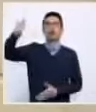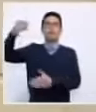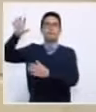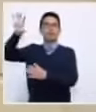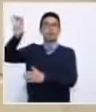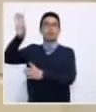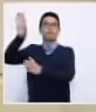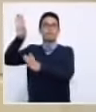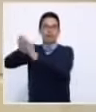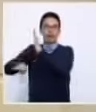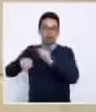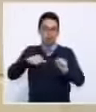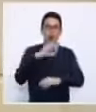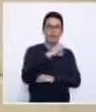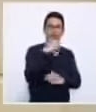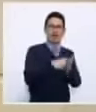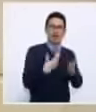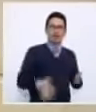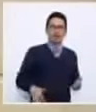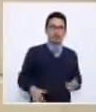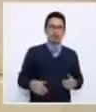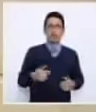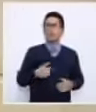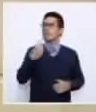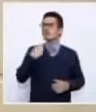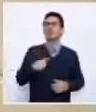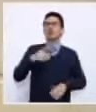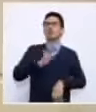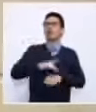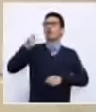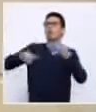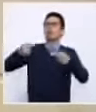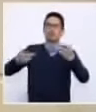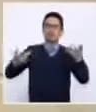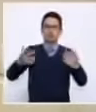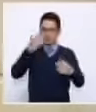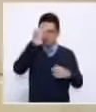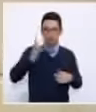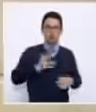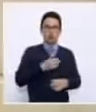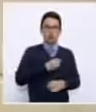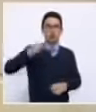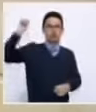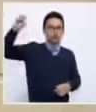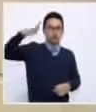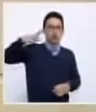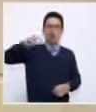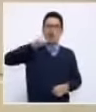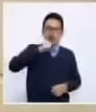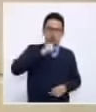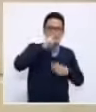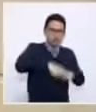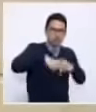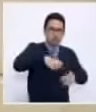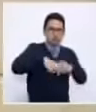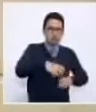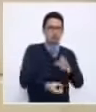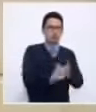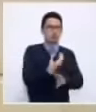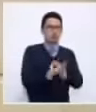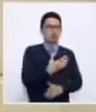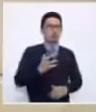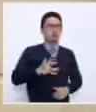que producirlo en Colombia. Y aquí no nos digan que tenemos que ser competitivos, porque nosotros nos matamos al sol y al agua y somos berracos para producir